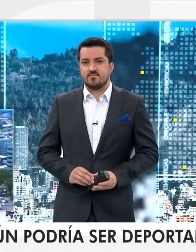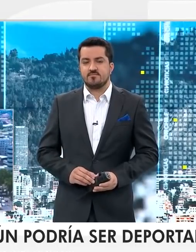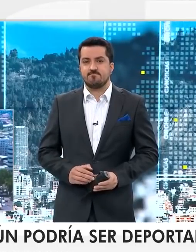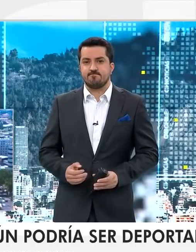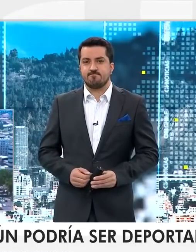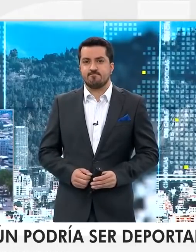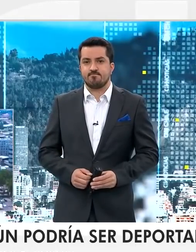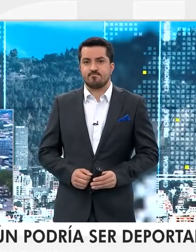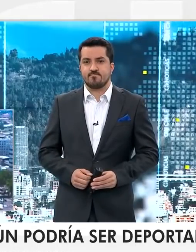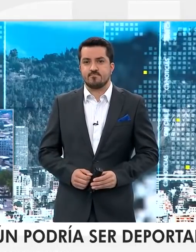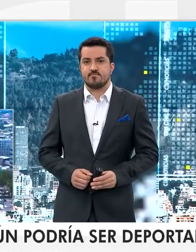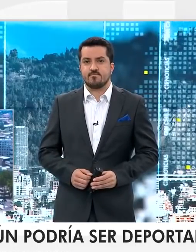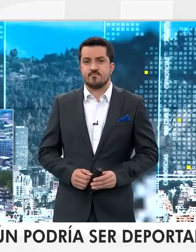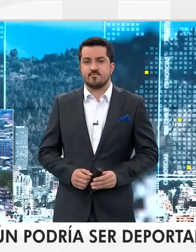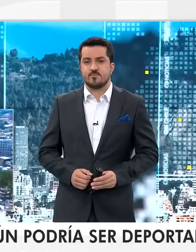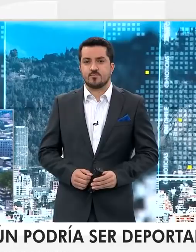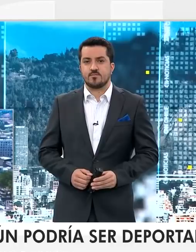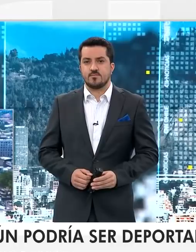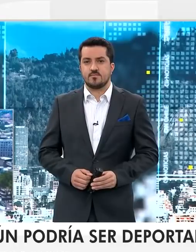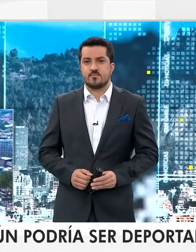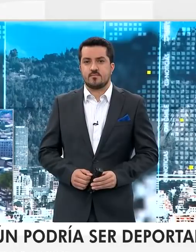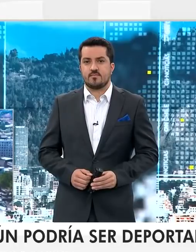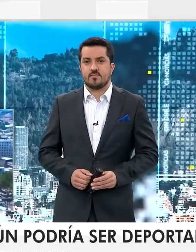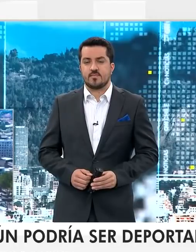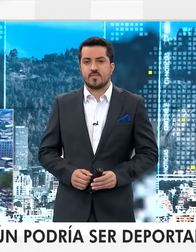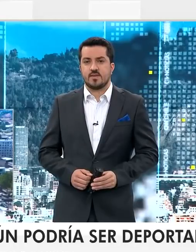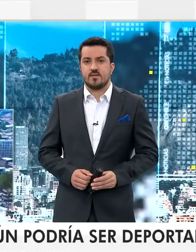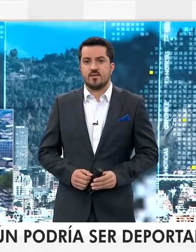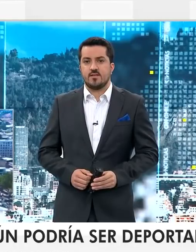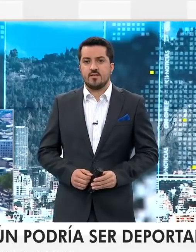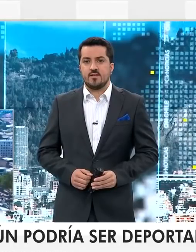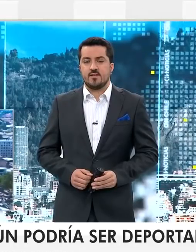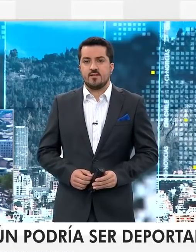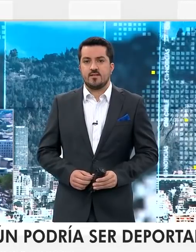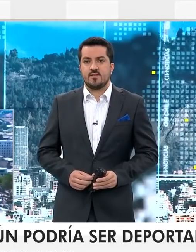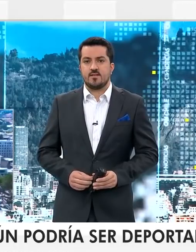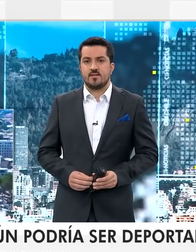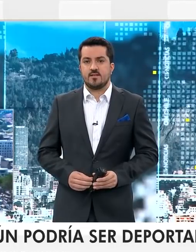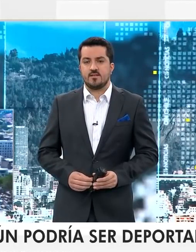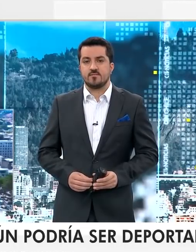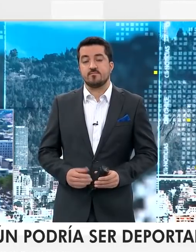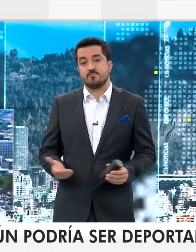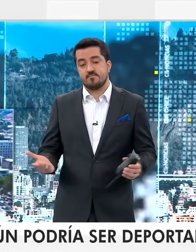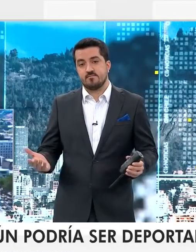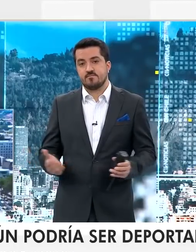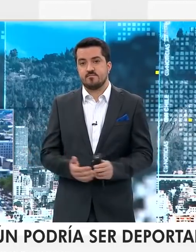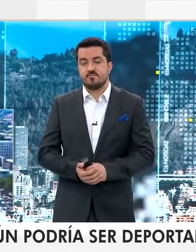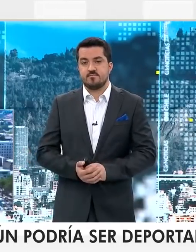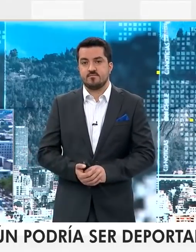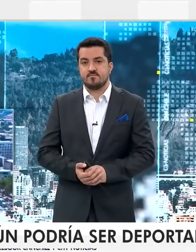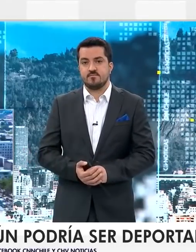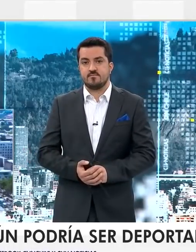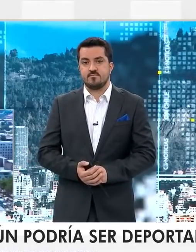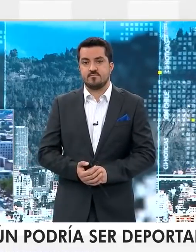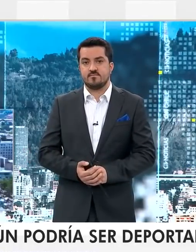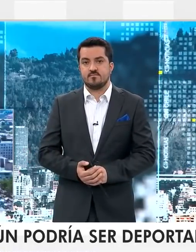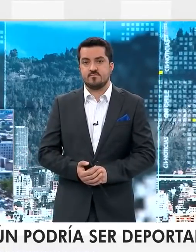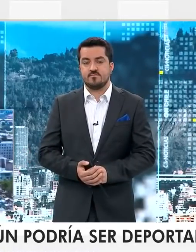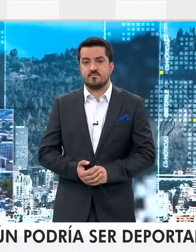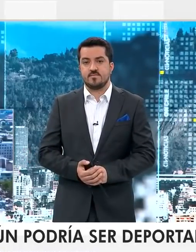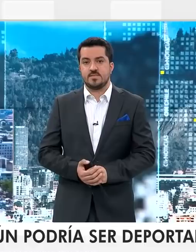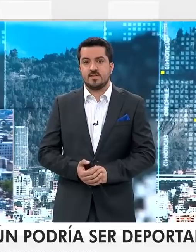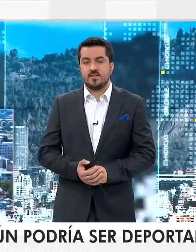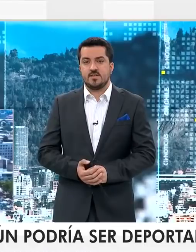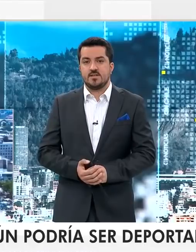ya todo se empieza como a enredar un poco, pero lo que es claro es que Australia exige la vacunación para poder entrar a su país y ahí es donde